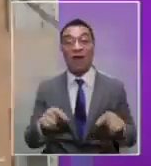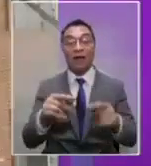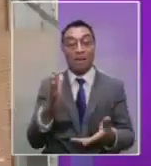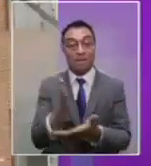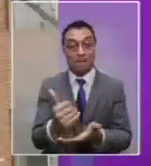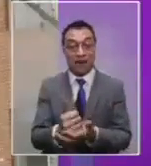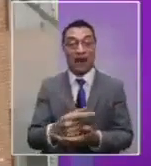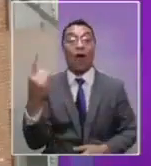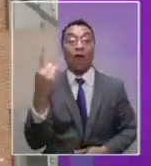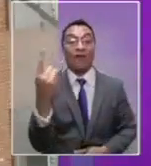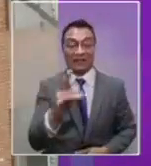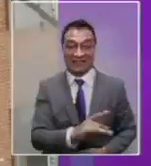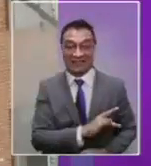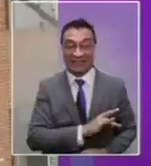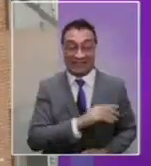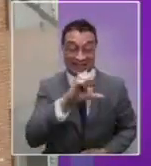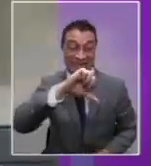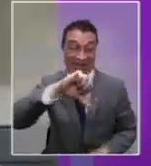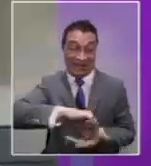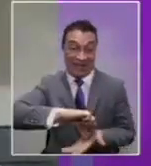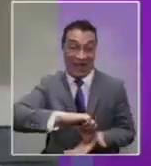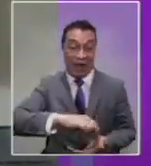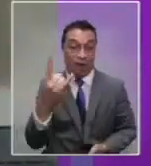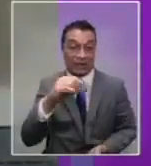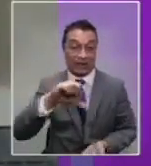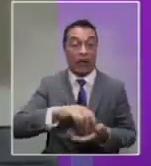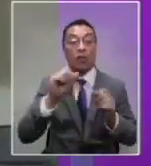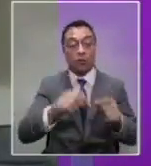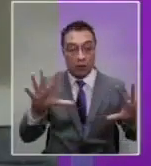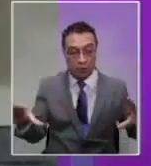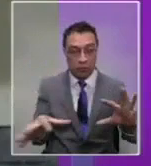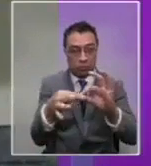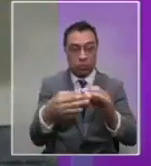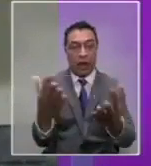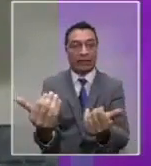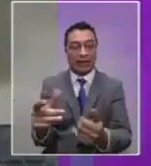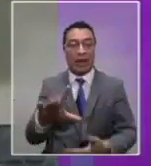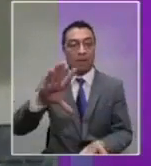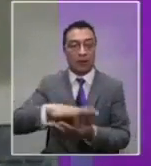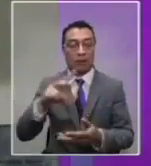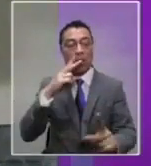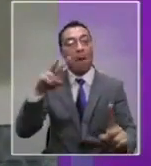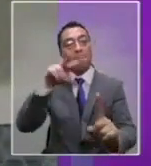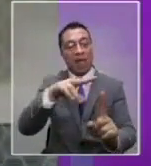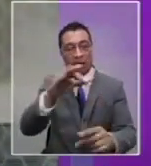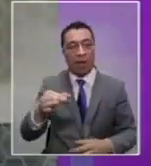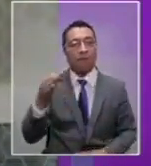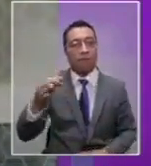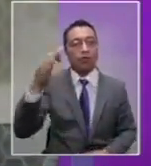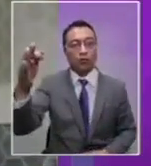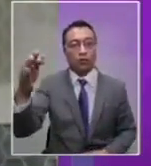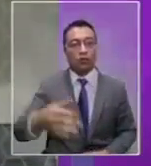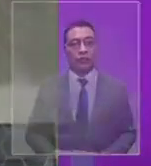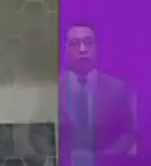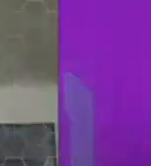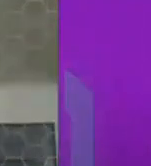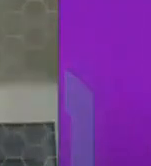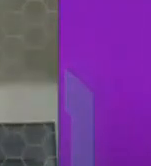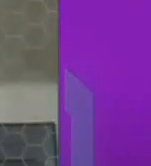El plan estratégico de la Universidad Central se encuentra alineado con las necesidades del país, con una mirada hacia el futuro.